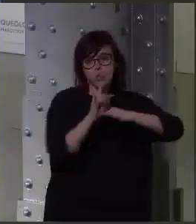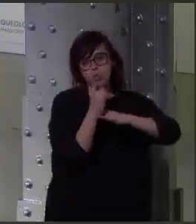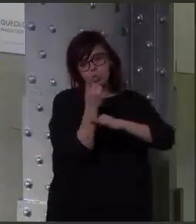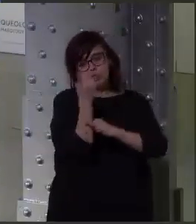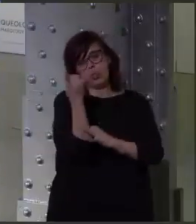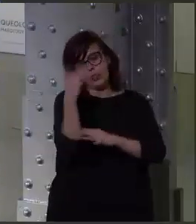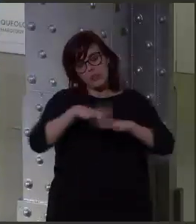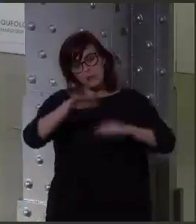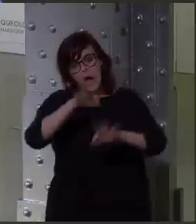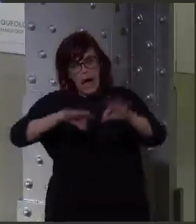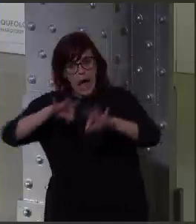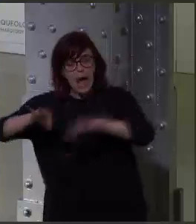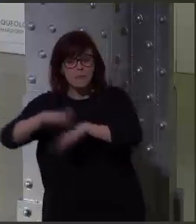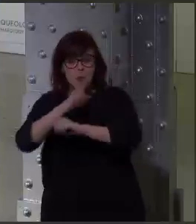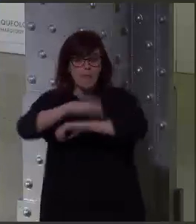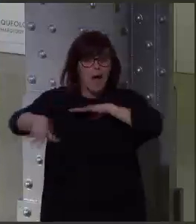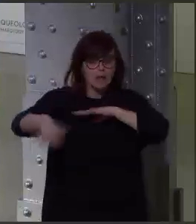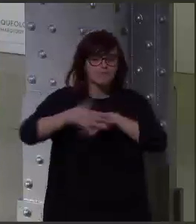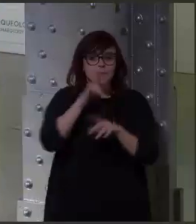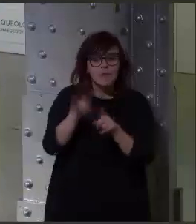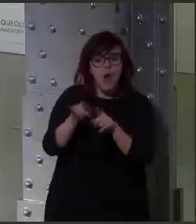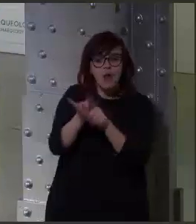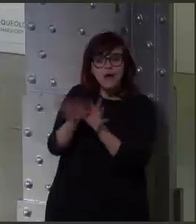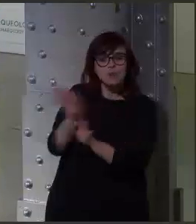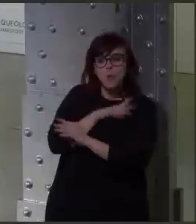y nadie pone nada dentro, salvo basura.